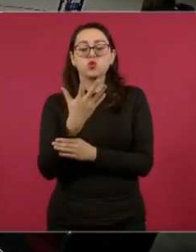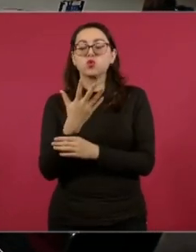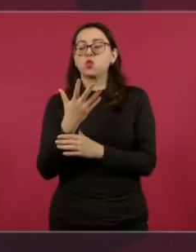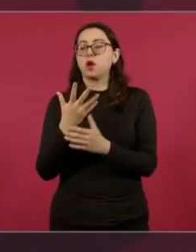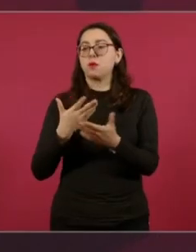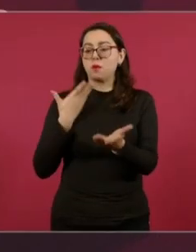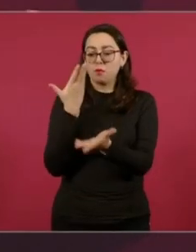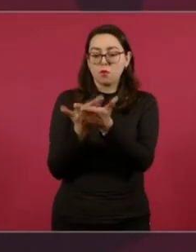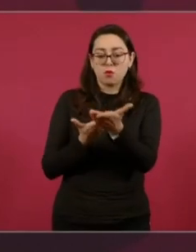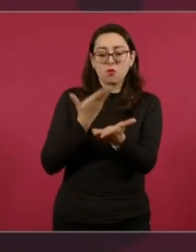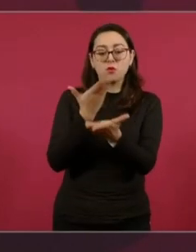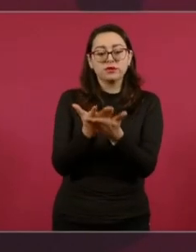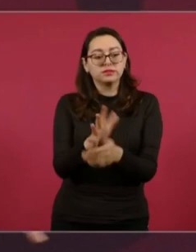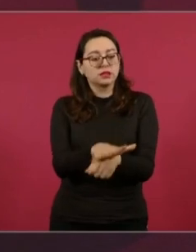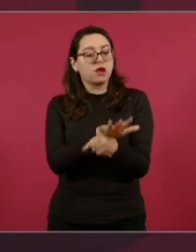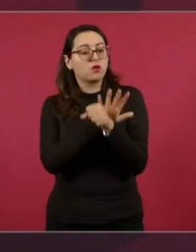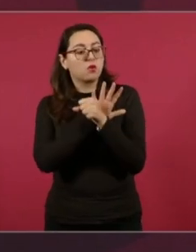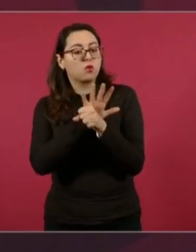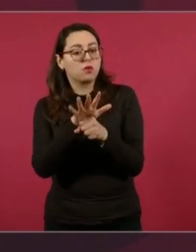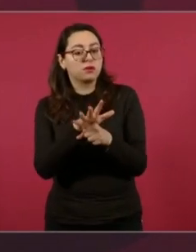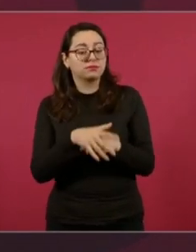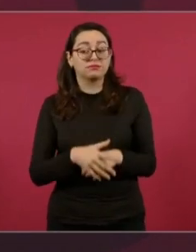ingresos.